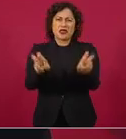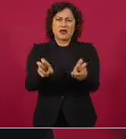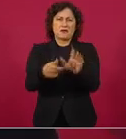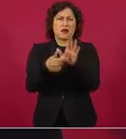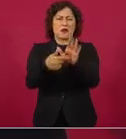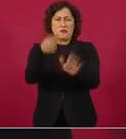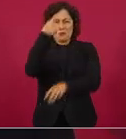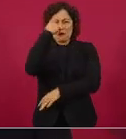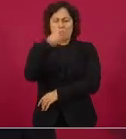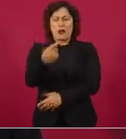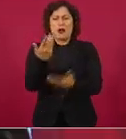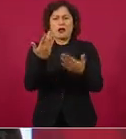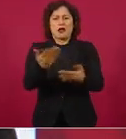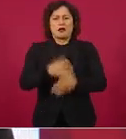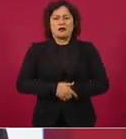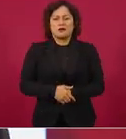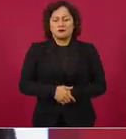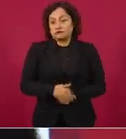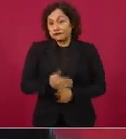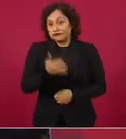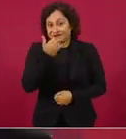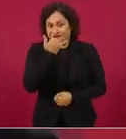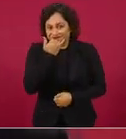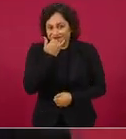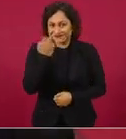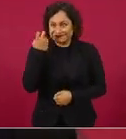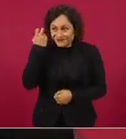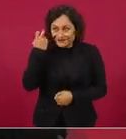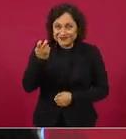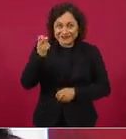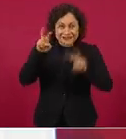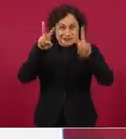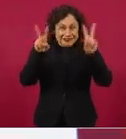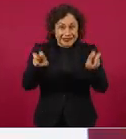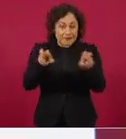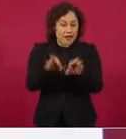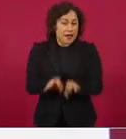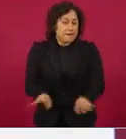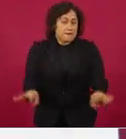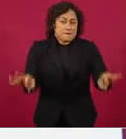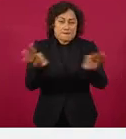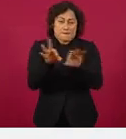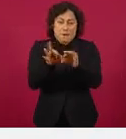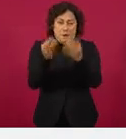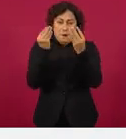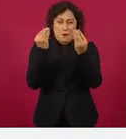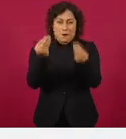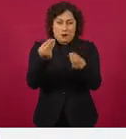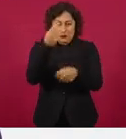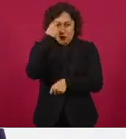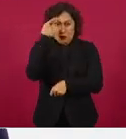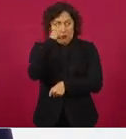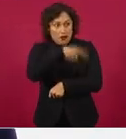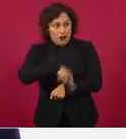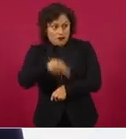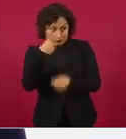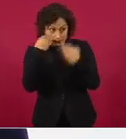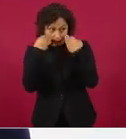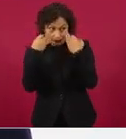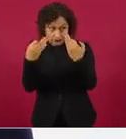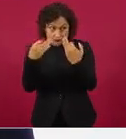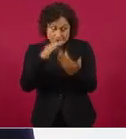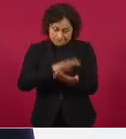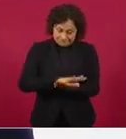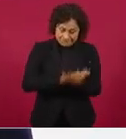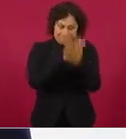No, si esto es lo más importante para la transformación. Y además